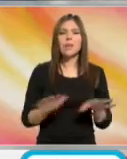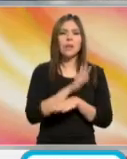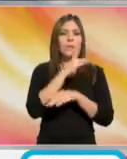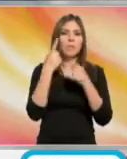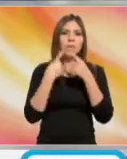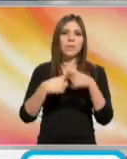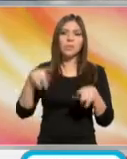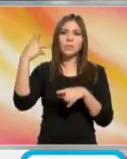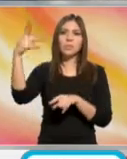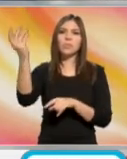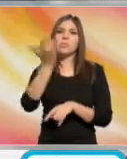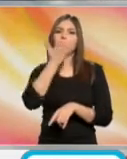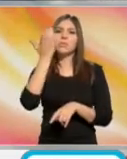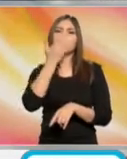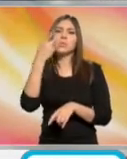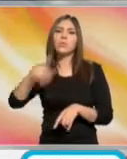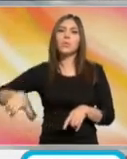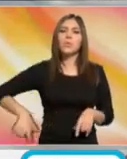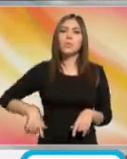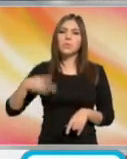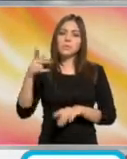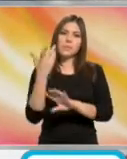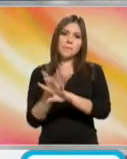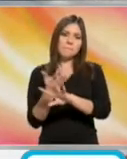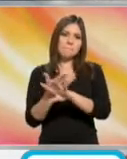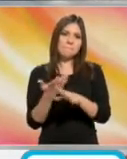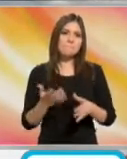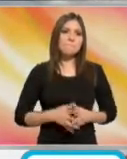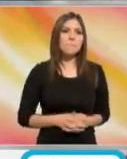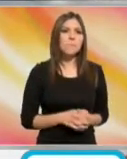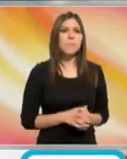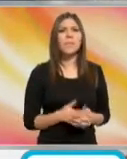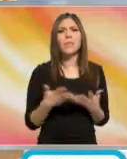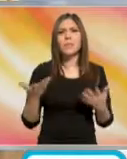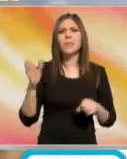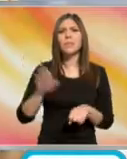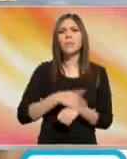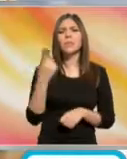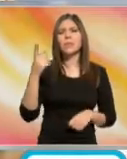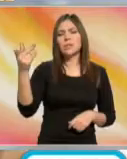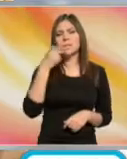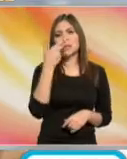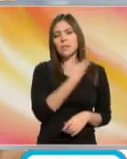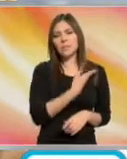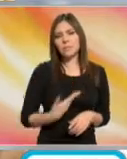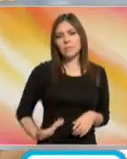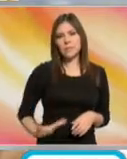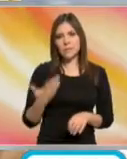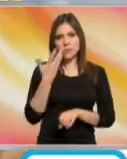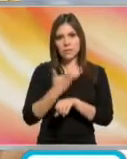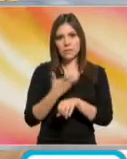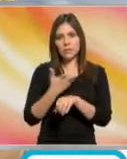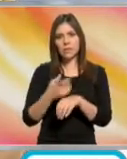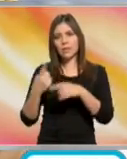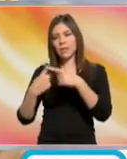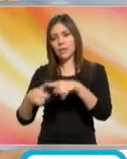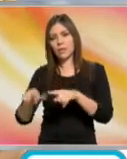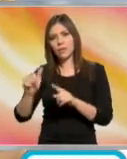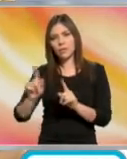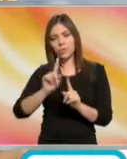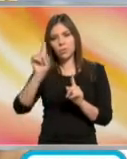Unidos. Sin duda alguna. Oye, ¿y a qué se debe, porque alguna razón debe tener, que el presidente de los Estados Unidos, a diferencia de